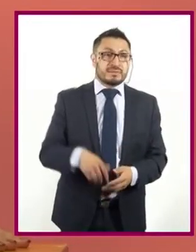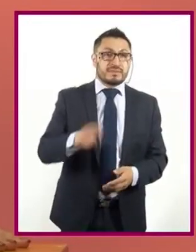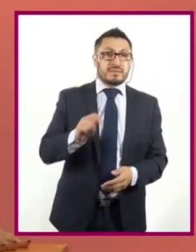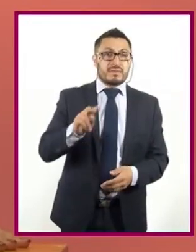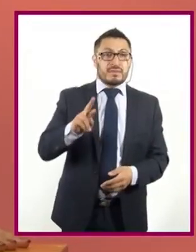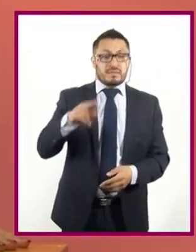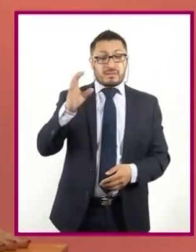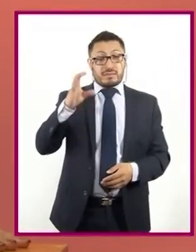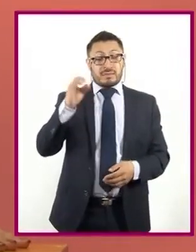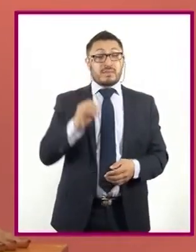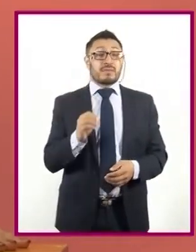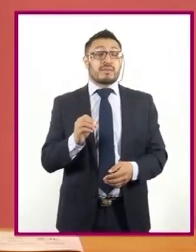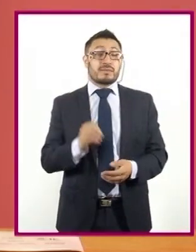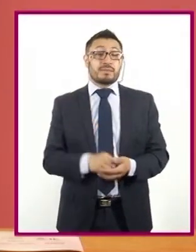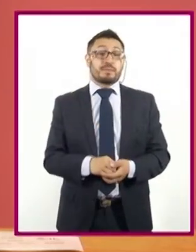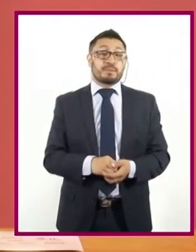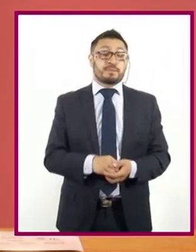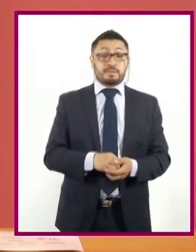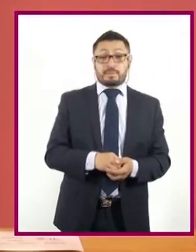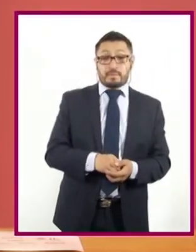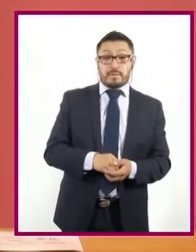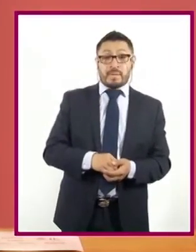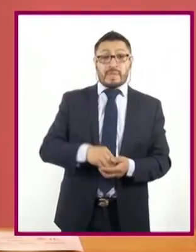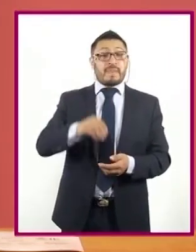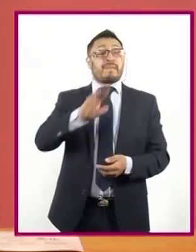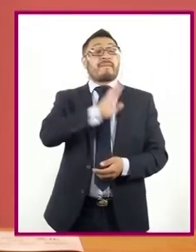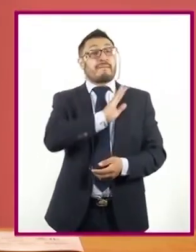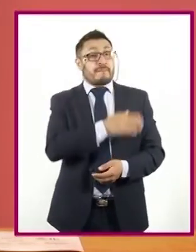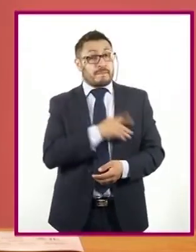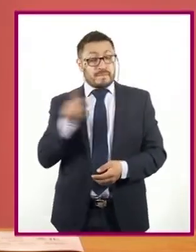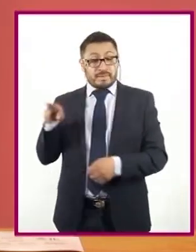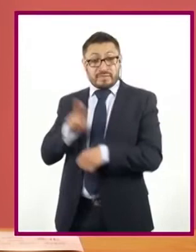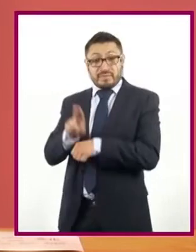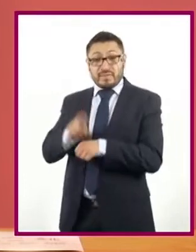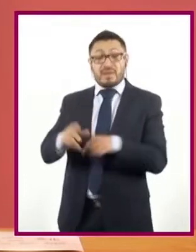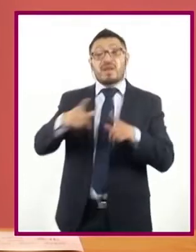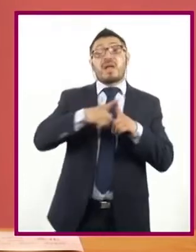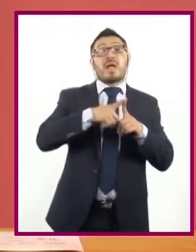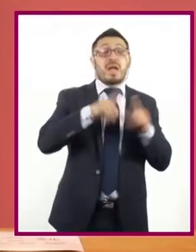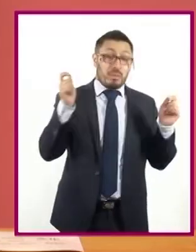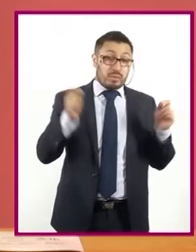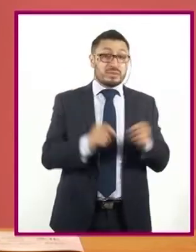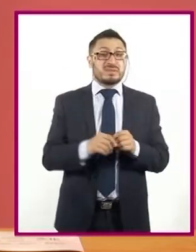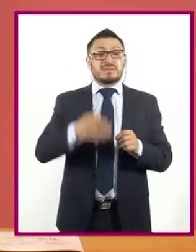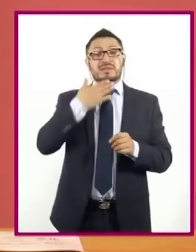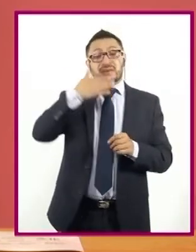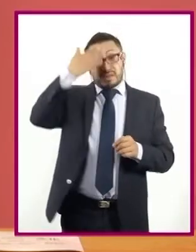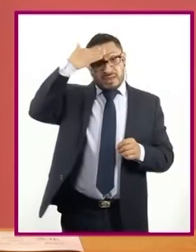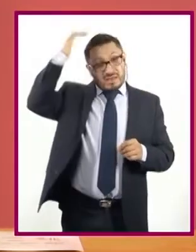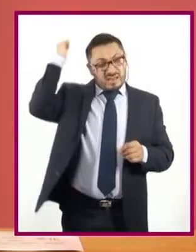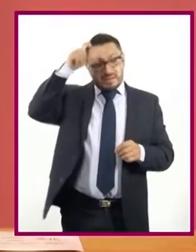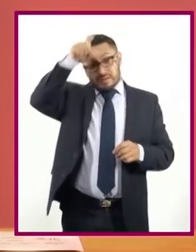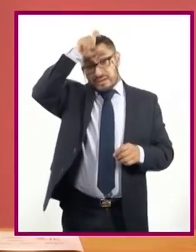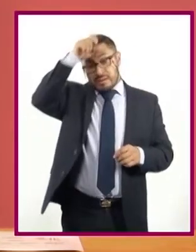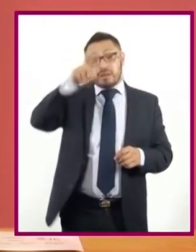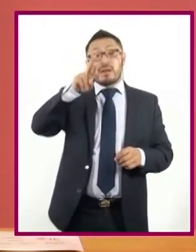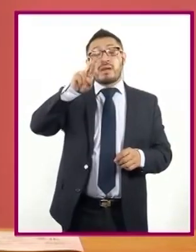con Nurettin y en la actividad español con Nicaragua, japonés, árabe con Egipto y